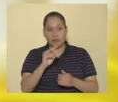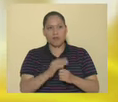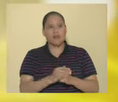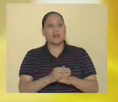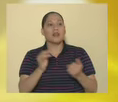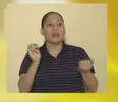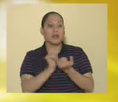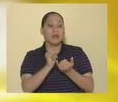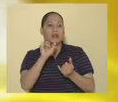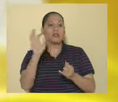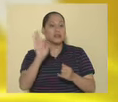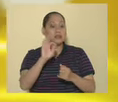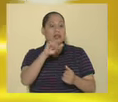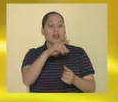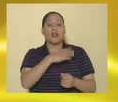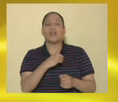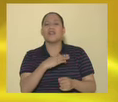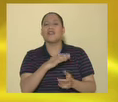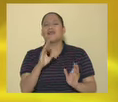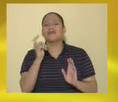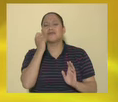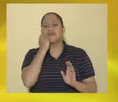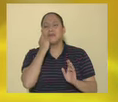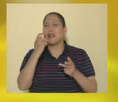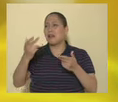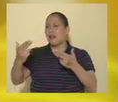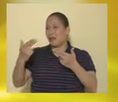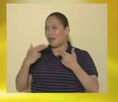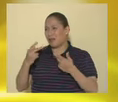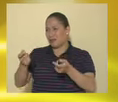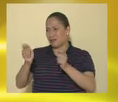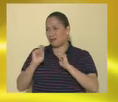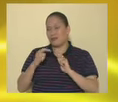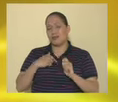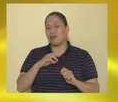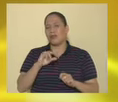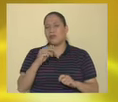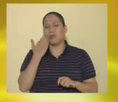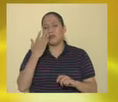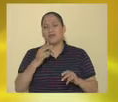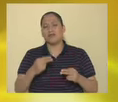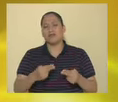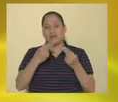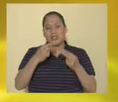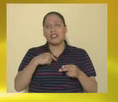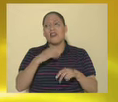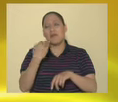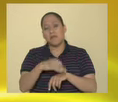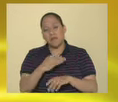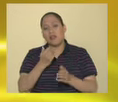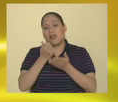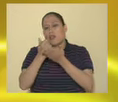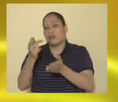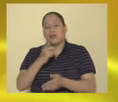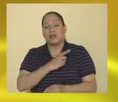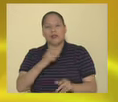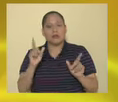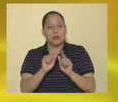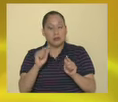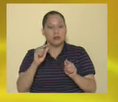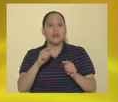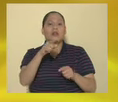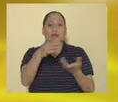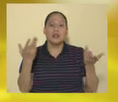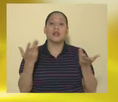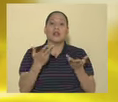a lo mejor los hijos no les interesa dedicarse el 100% al negocio familiar. Entonces, ¿qué hay que